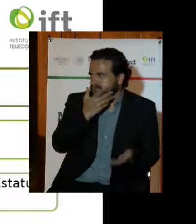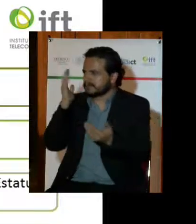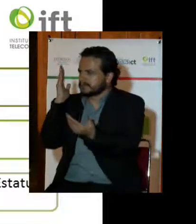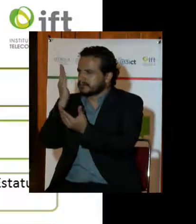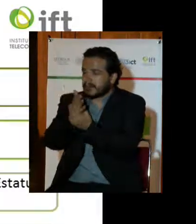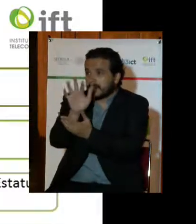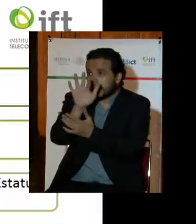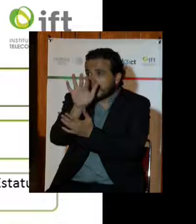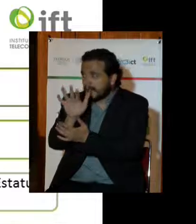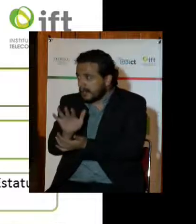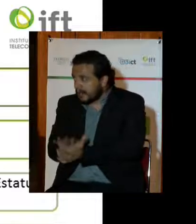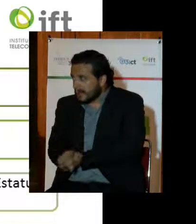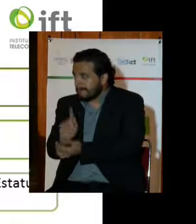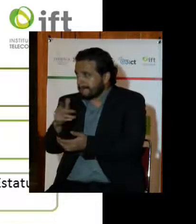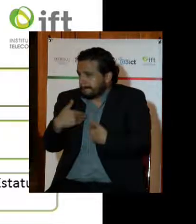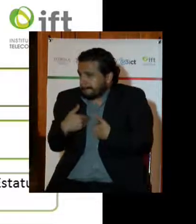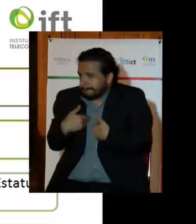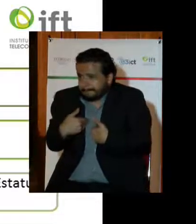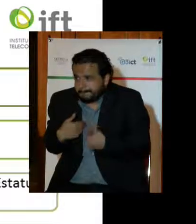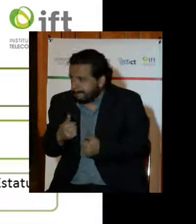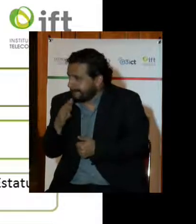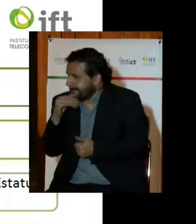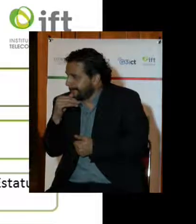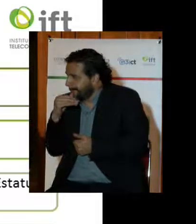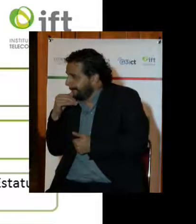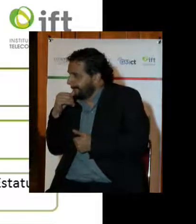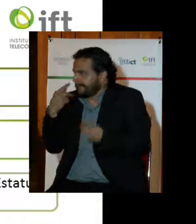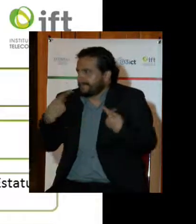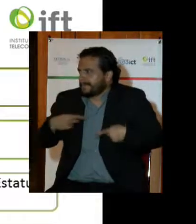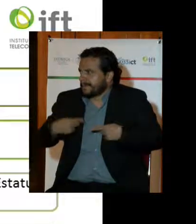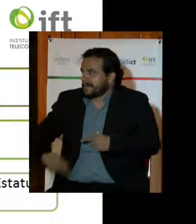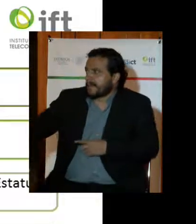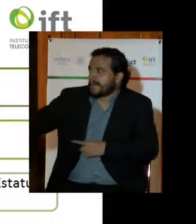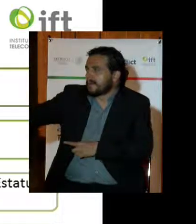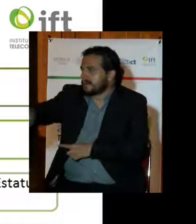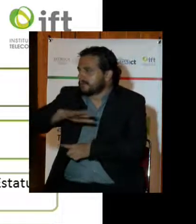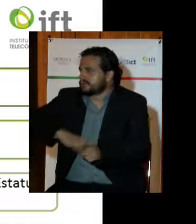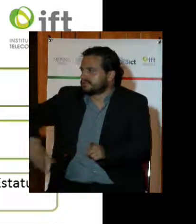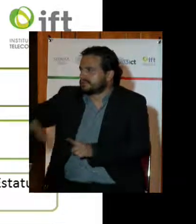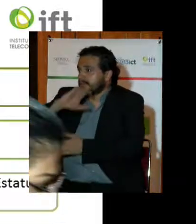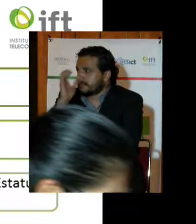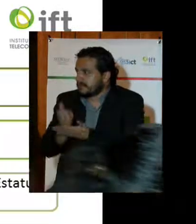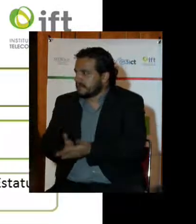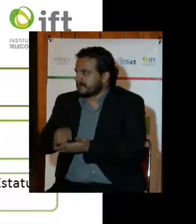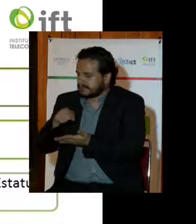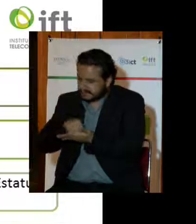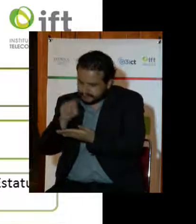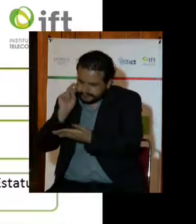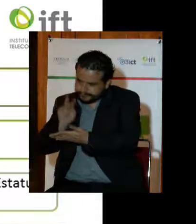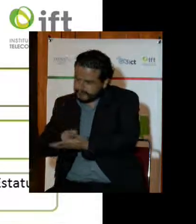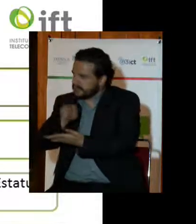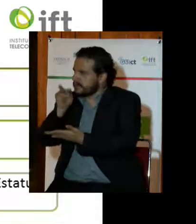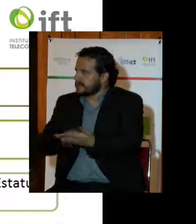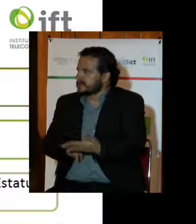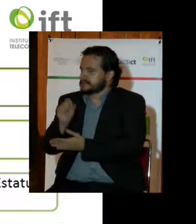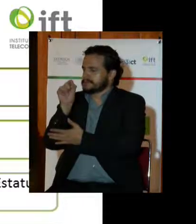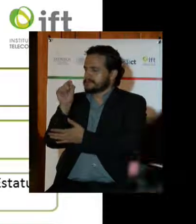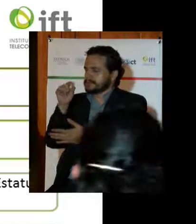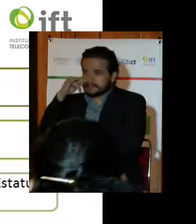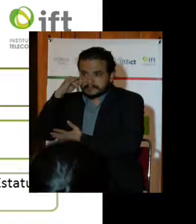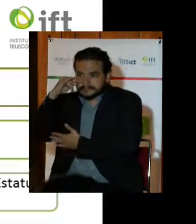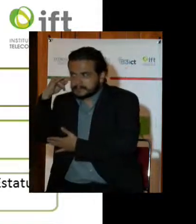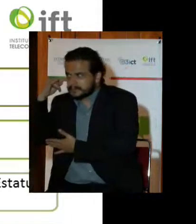comprender y asimilar a toda persona. Son contratos en tipos de letra, muchas veces de 6 puntos, con